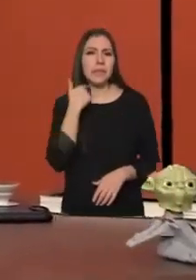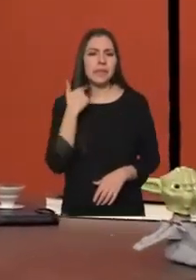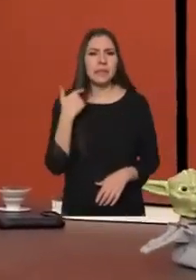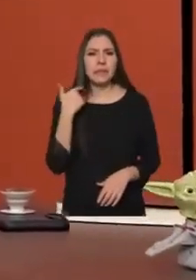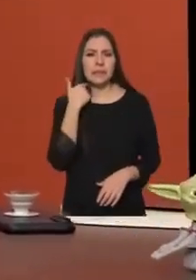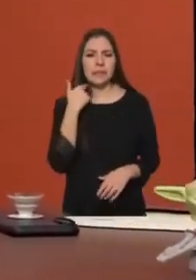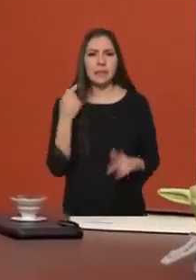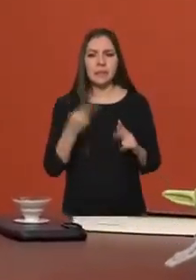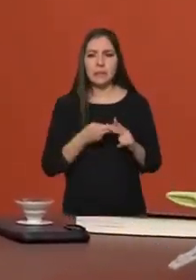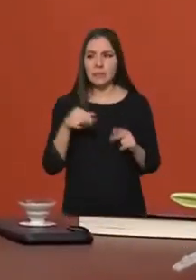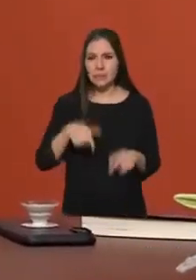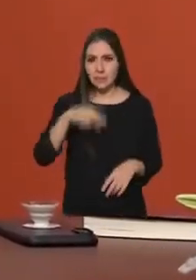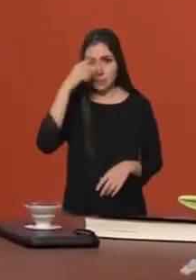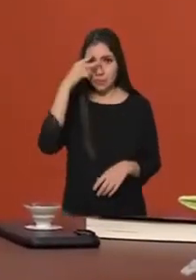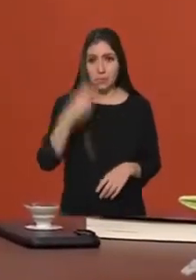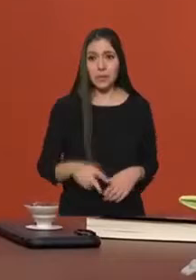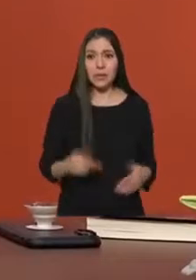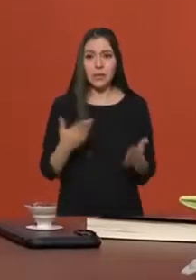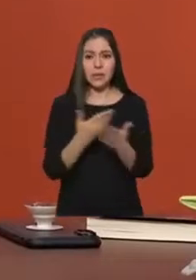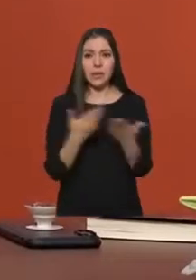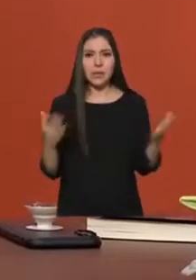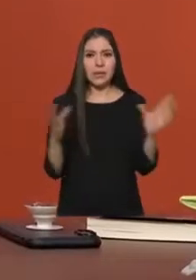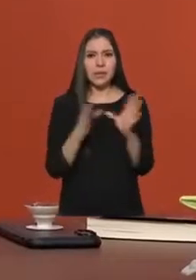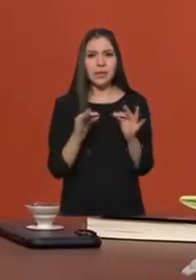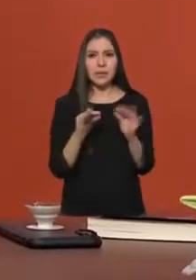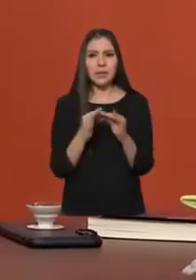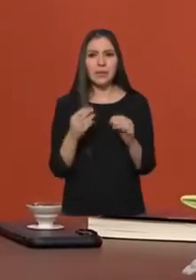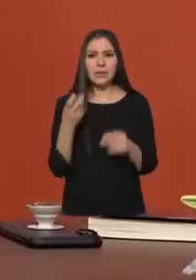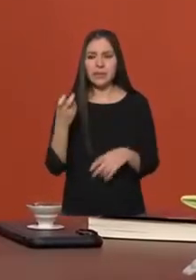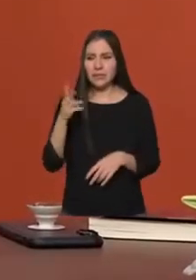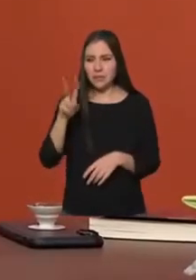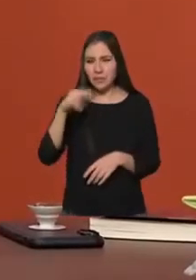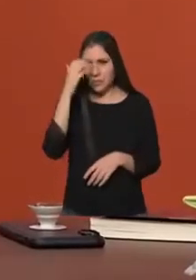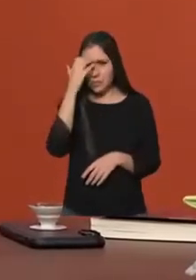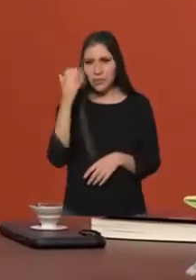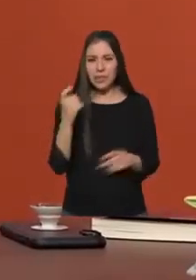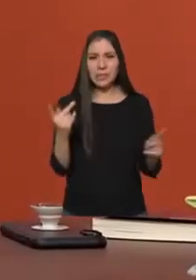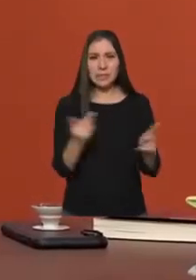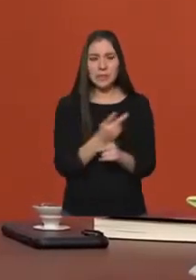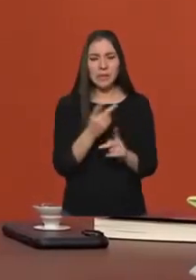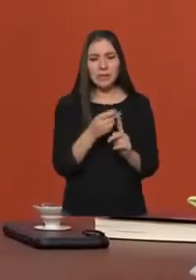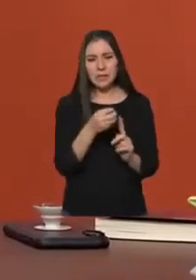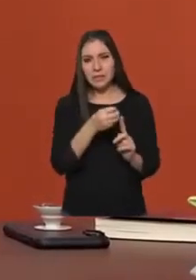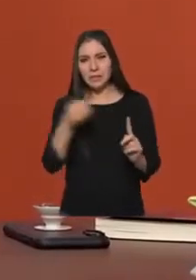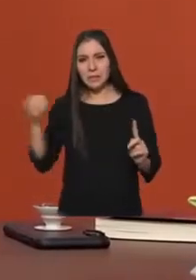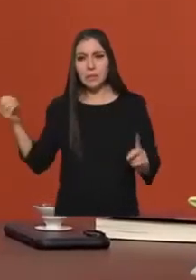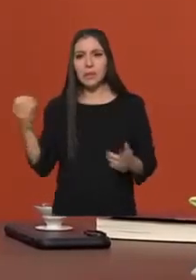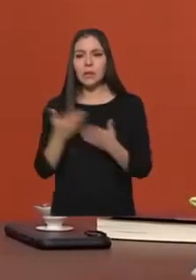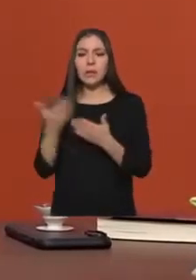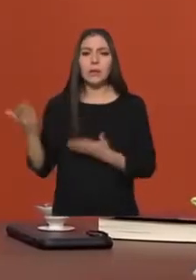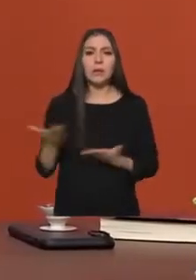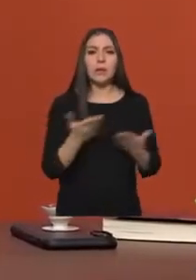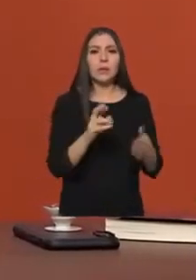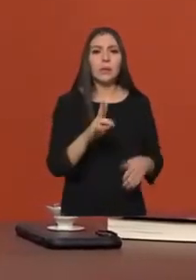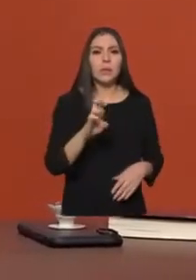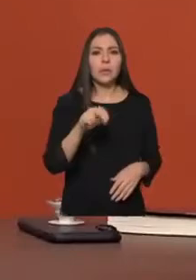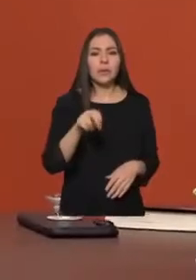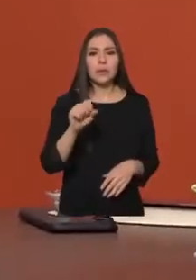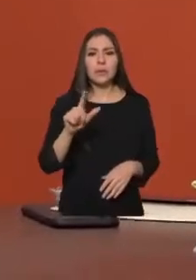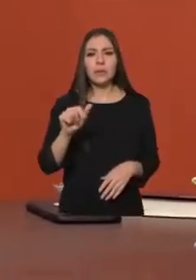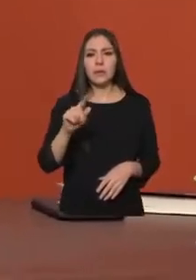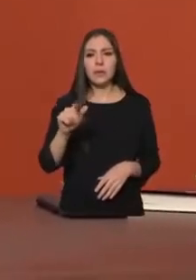país. Sí. Y para hablarnos de este fenómeno tan gacho y lamentable, tenemos a Rubén Salazar, director